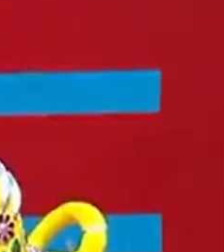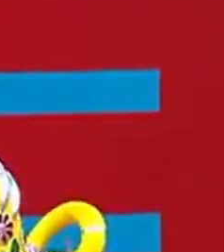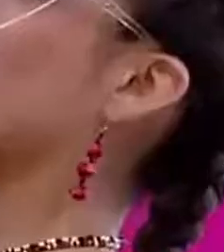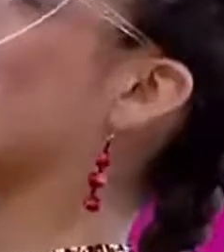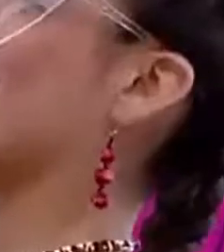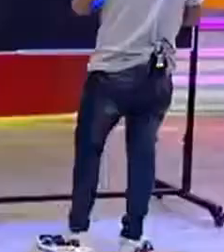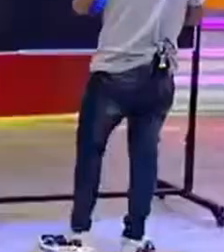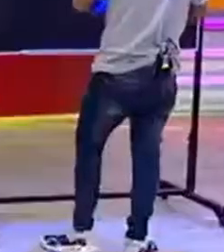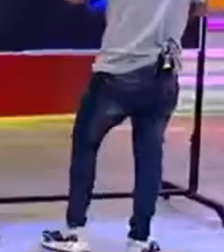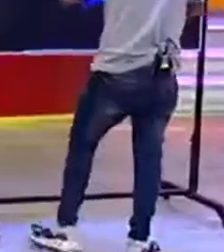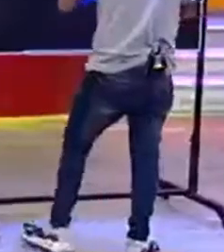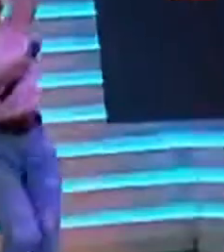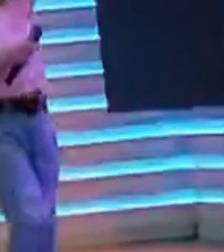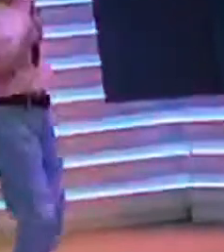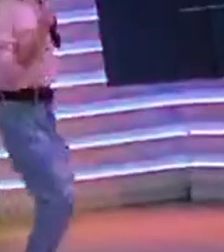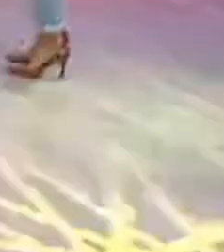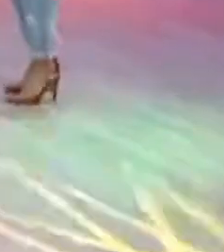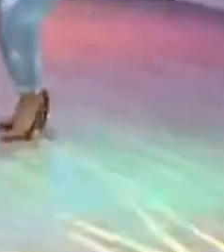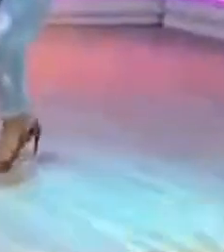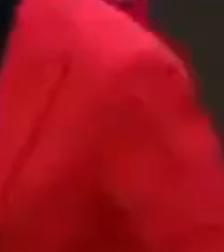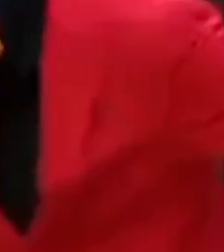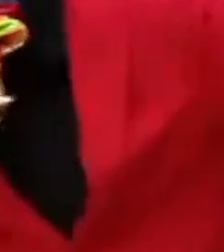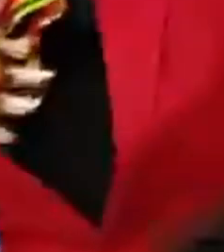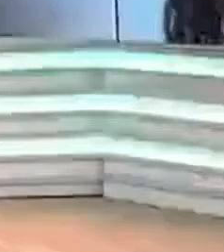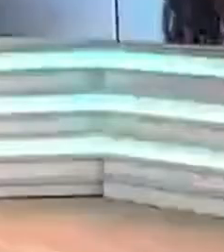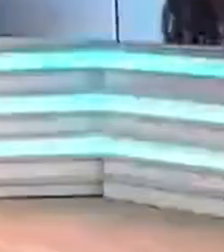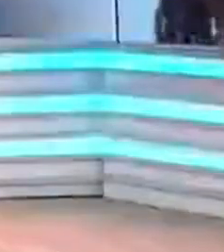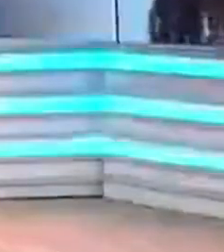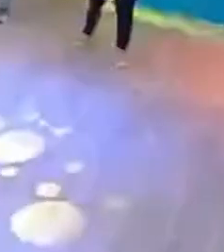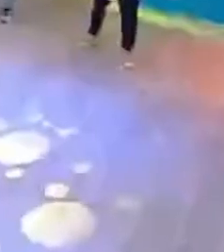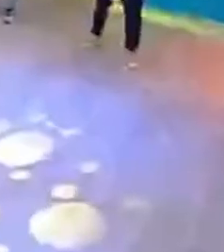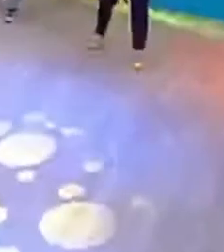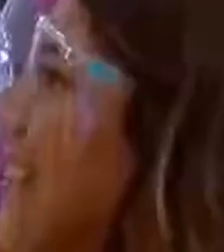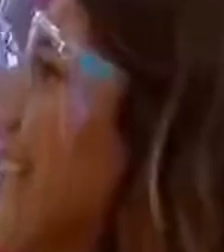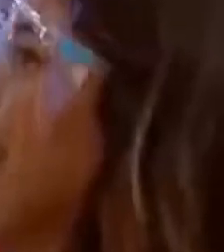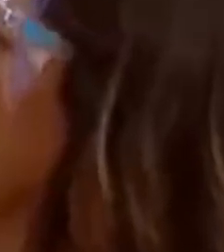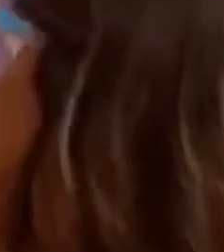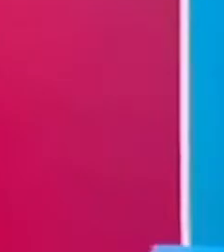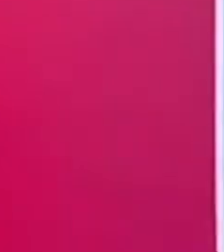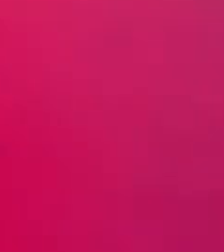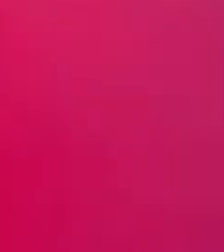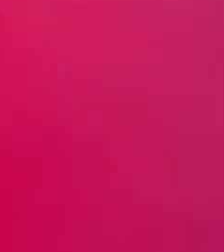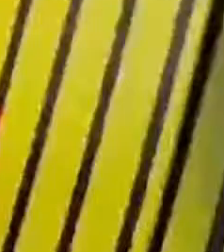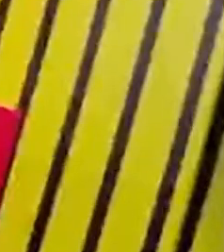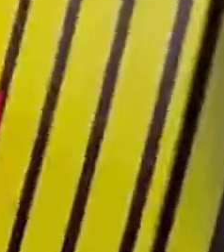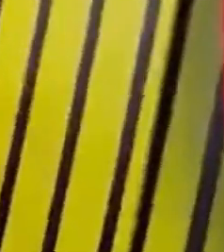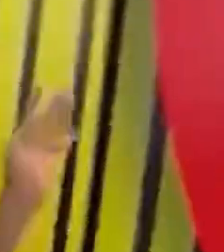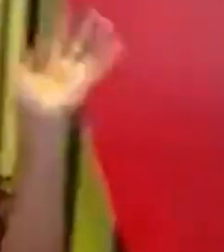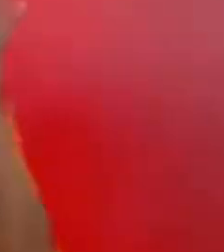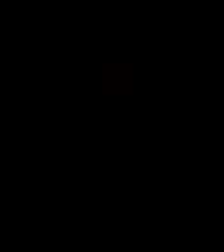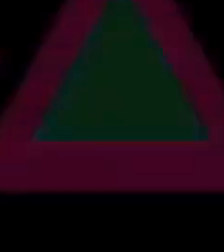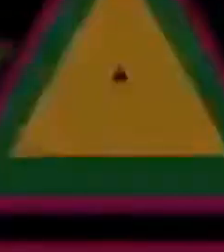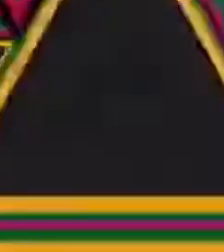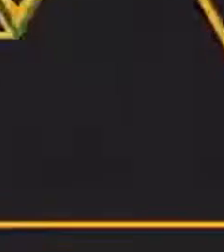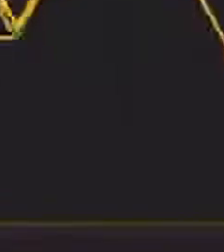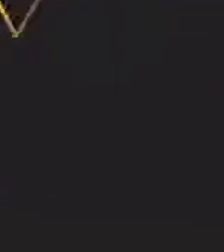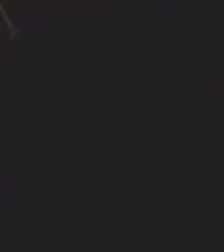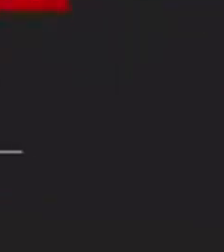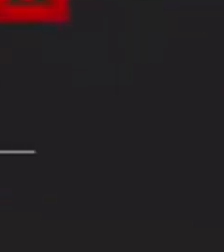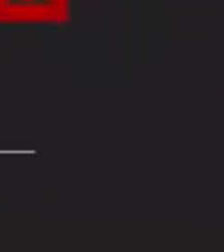El primer programa de concurso en quechua de la televisión peruana. Vamos a ver el puntaje del juego.